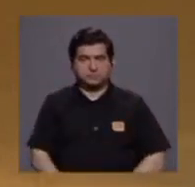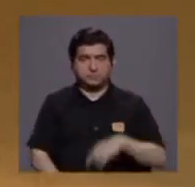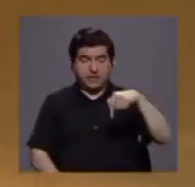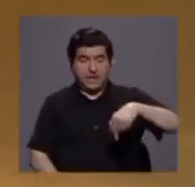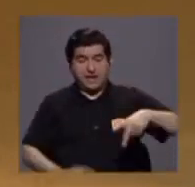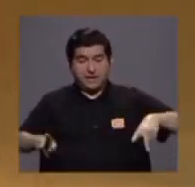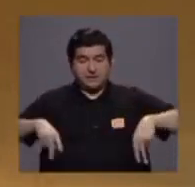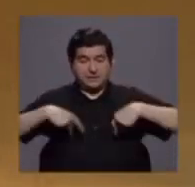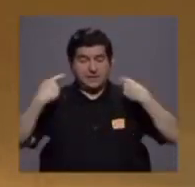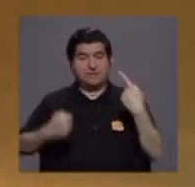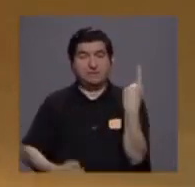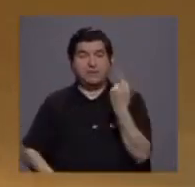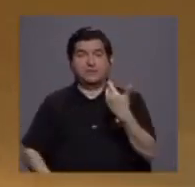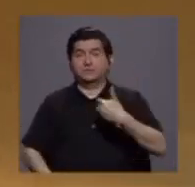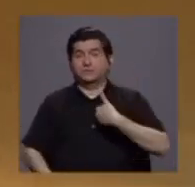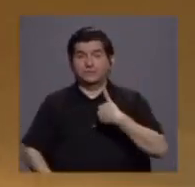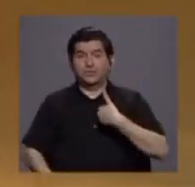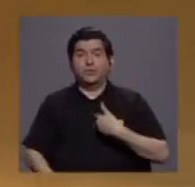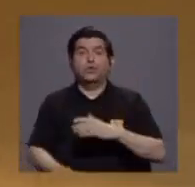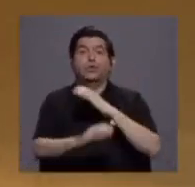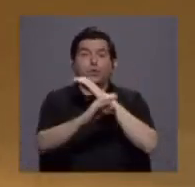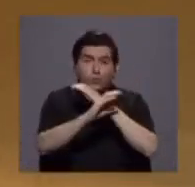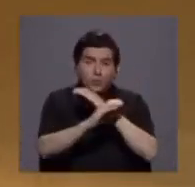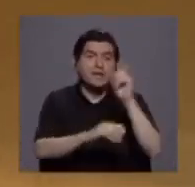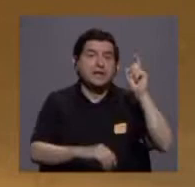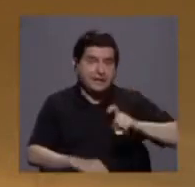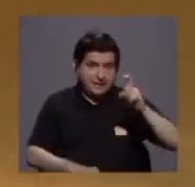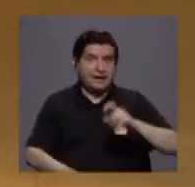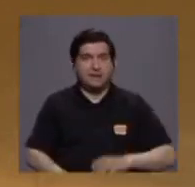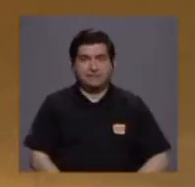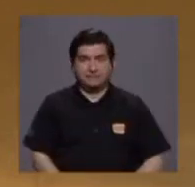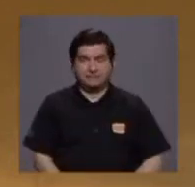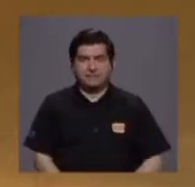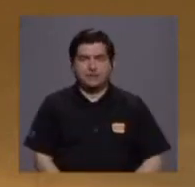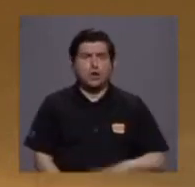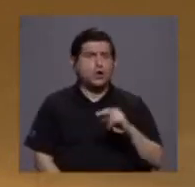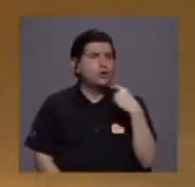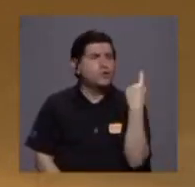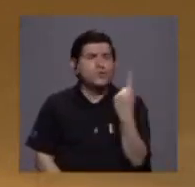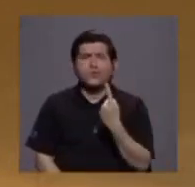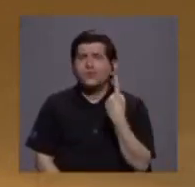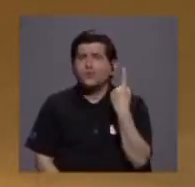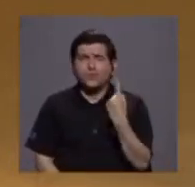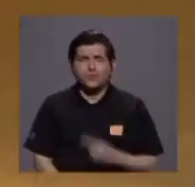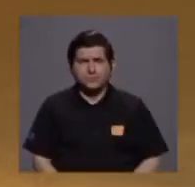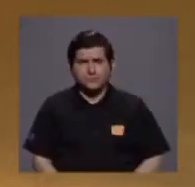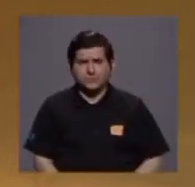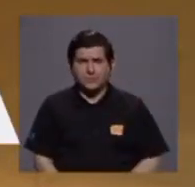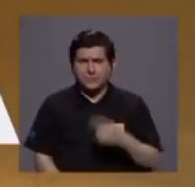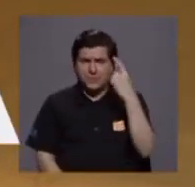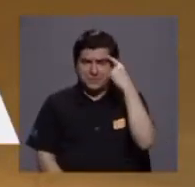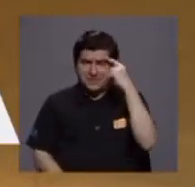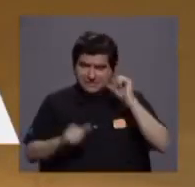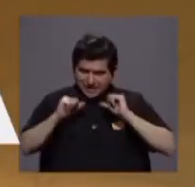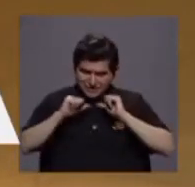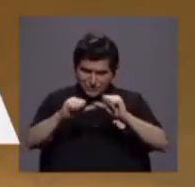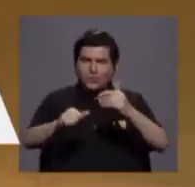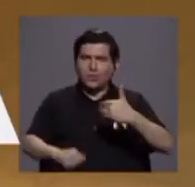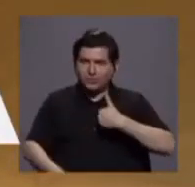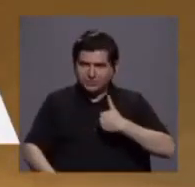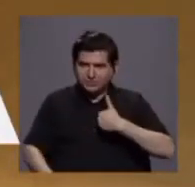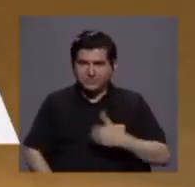es la única que tienen, cuídenla y tal vez no solo cuídenla para seguirla teniendo,